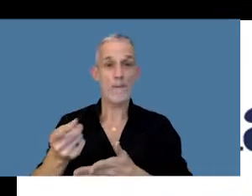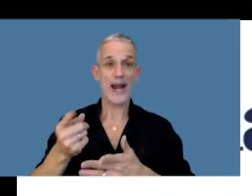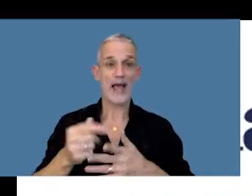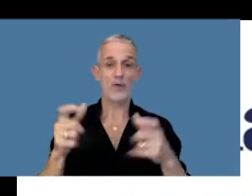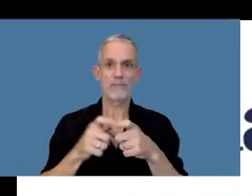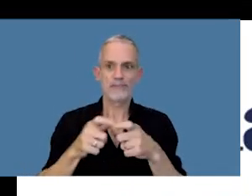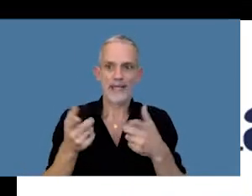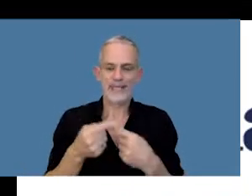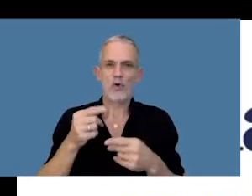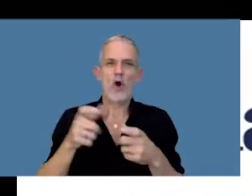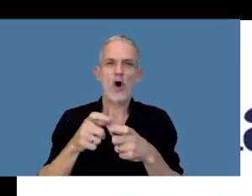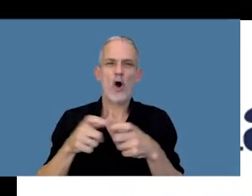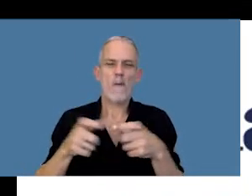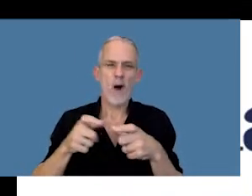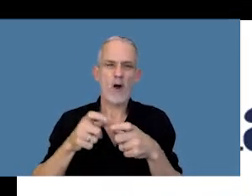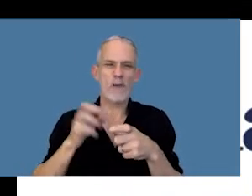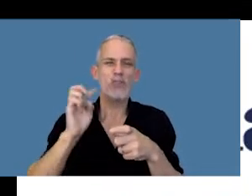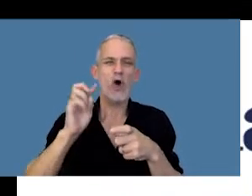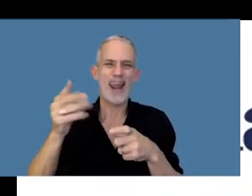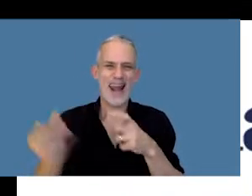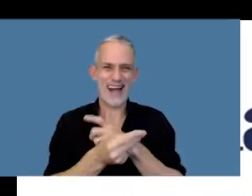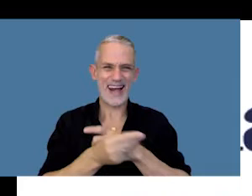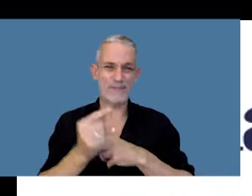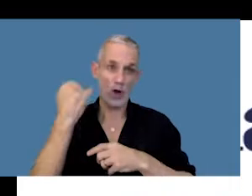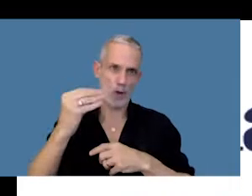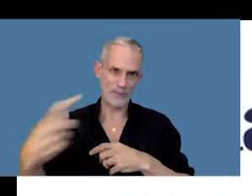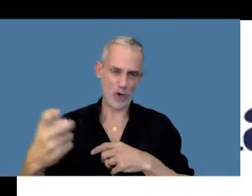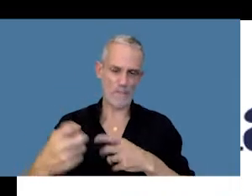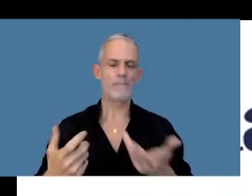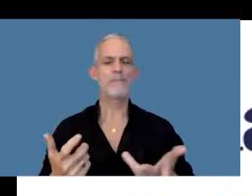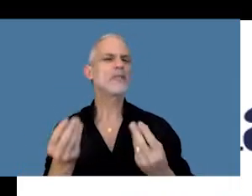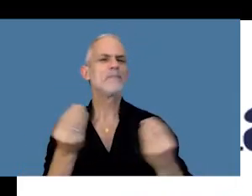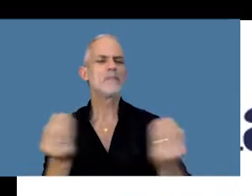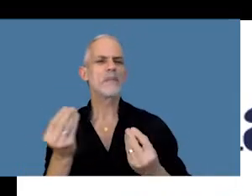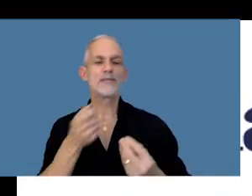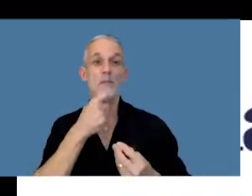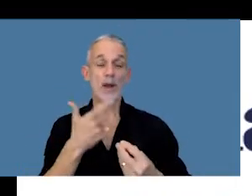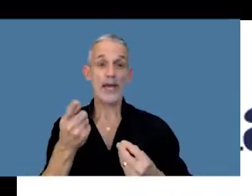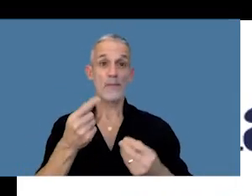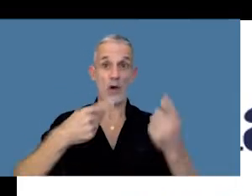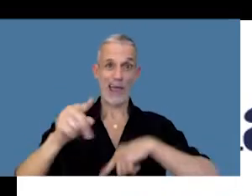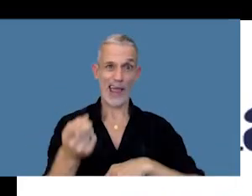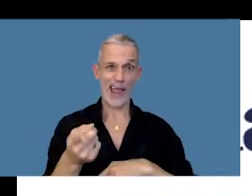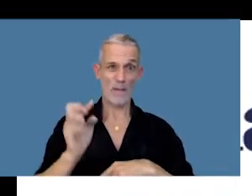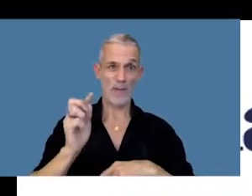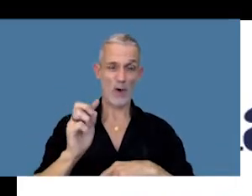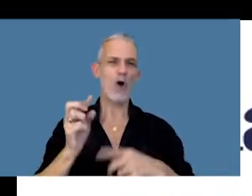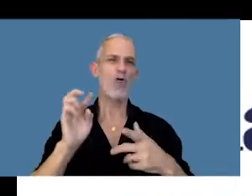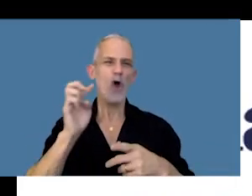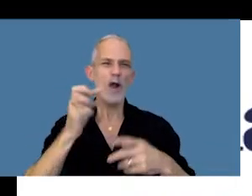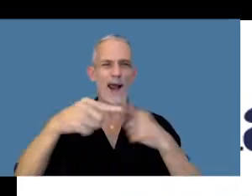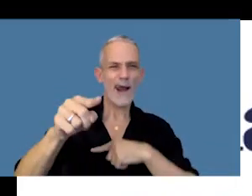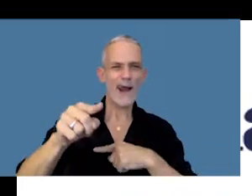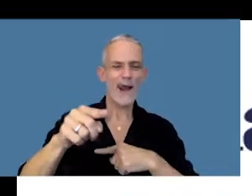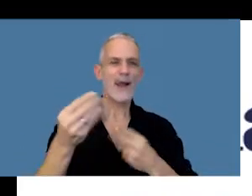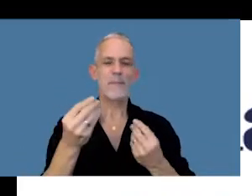título en dólar MEP para hacerse de divisas. ¿Qué pasa con el cambio de divisas